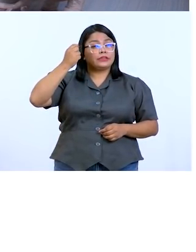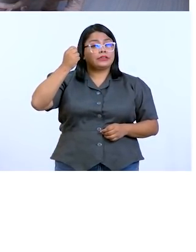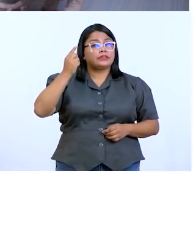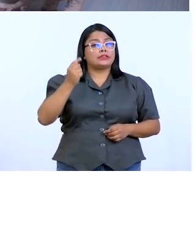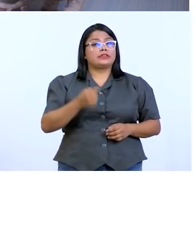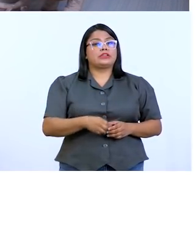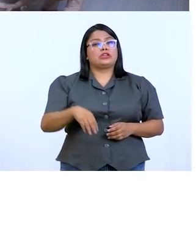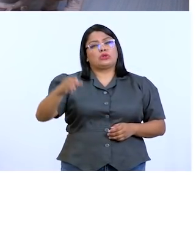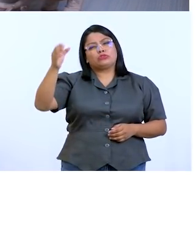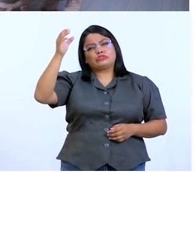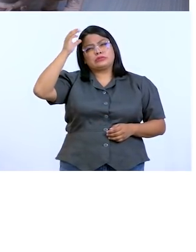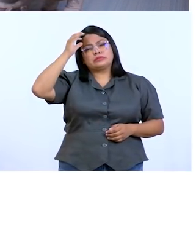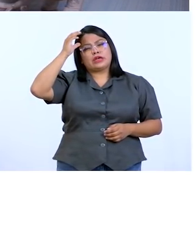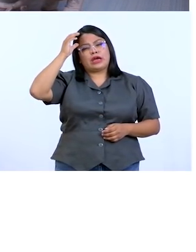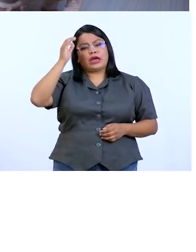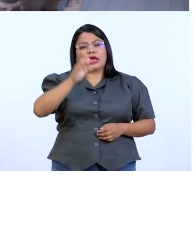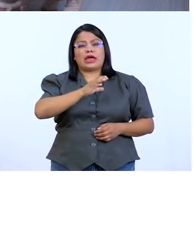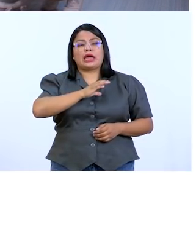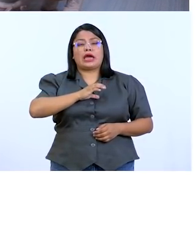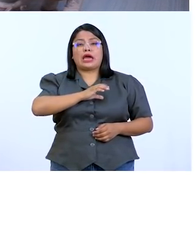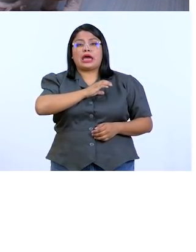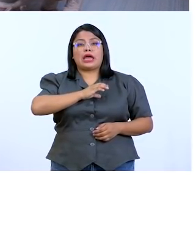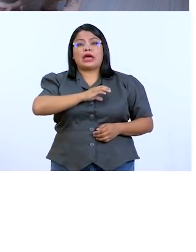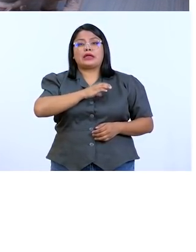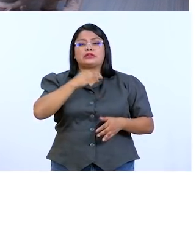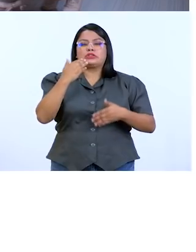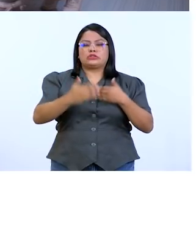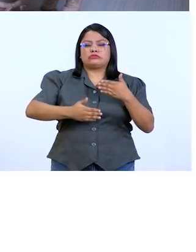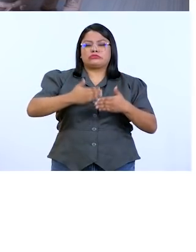interiorizados, contenidos conceptuales,